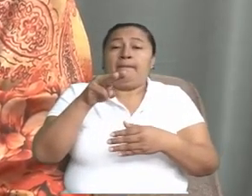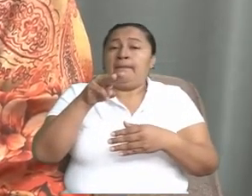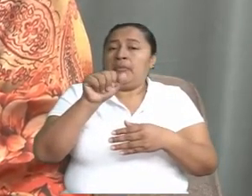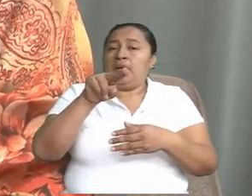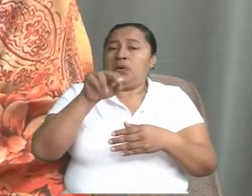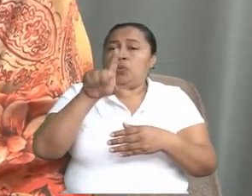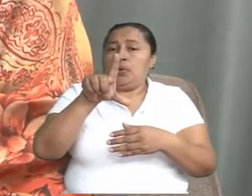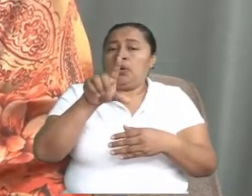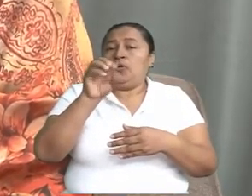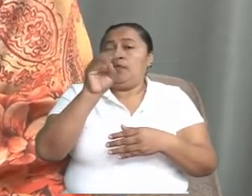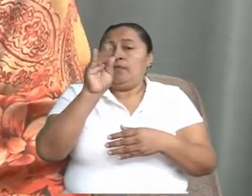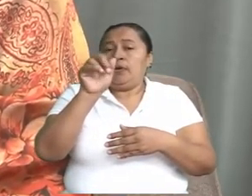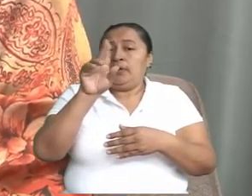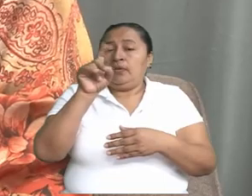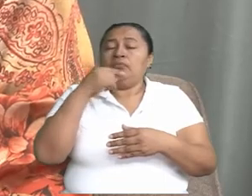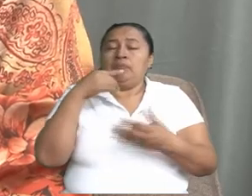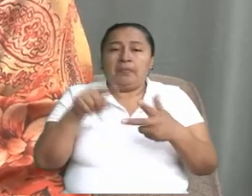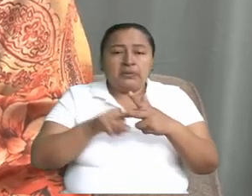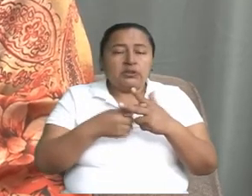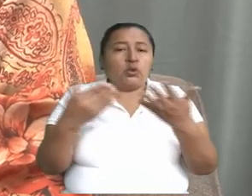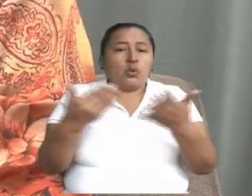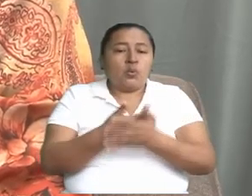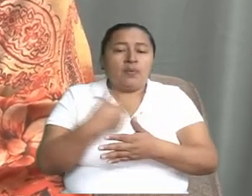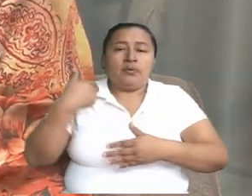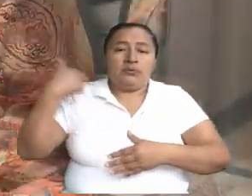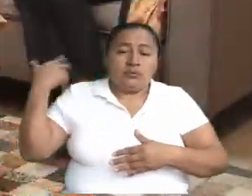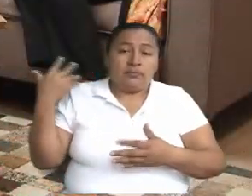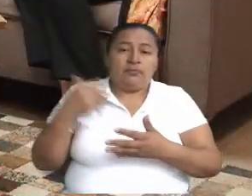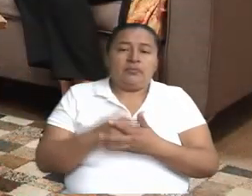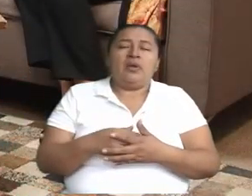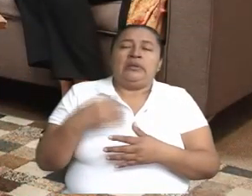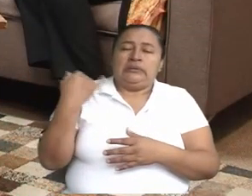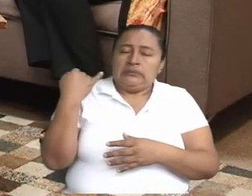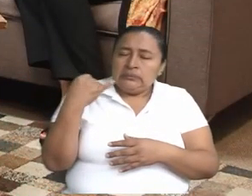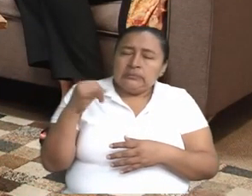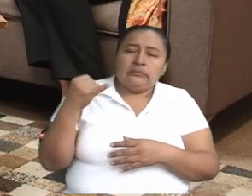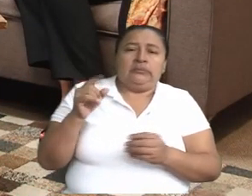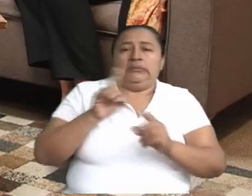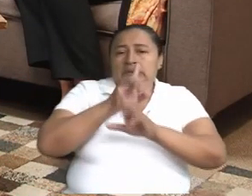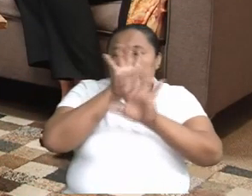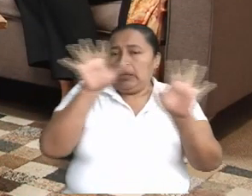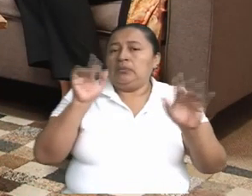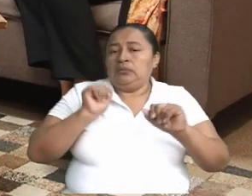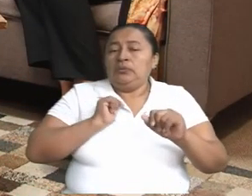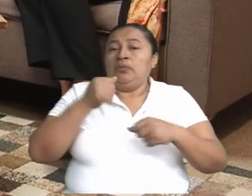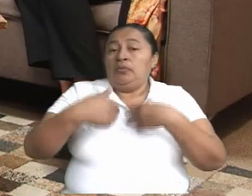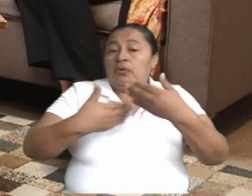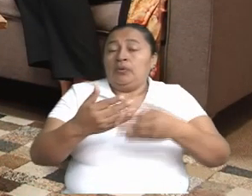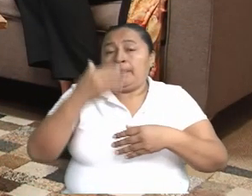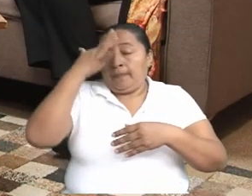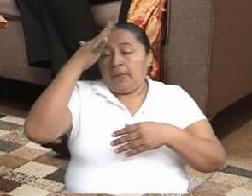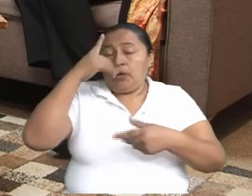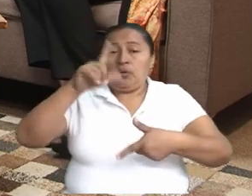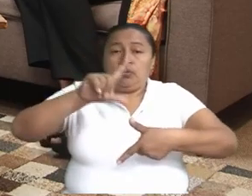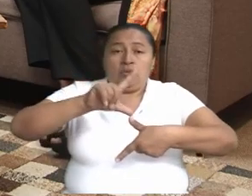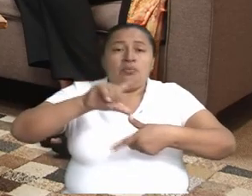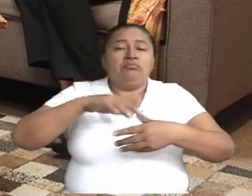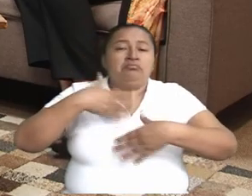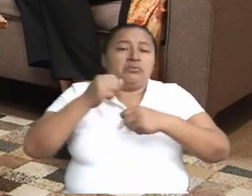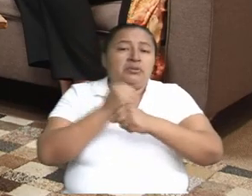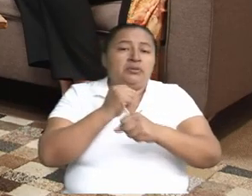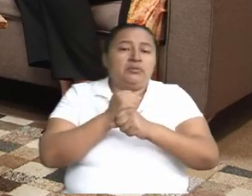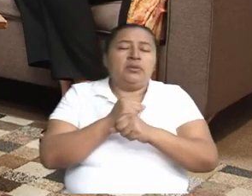la construcción de una nueva historia para México. Y sin duda alguna nuevos tiempos también para América Latina, con México también,